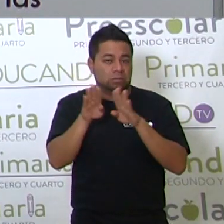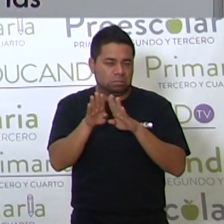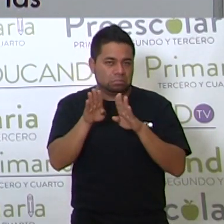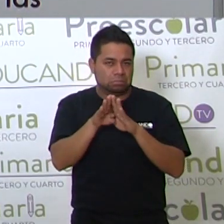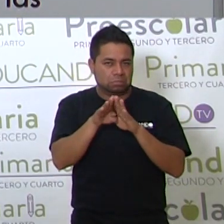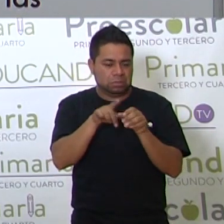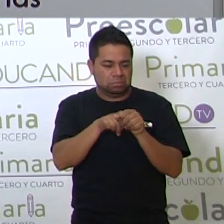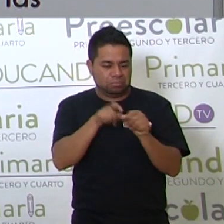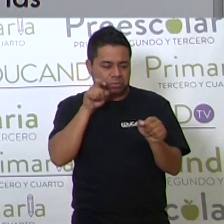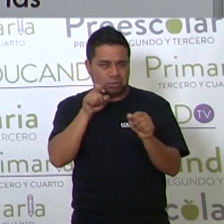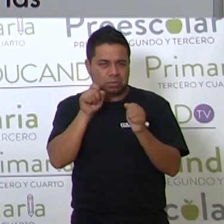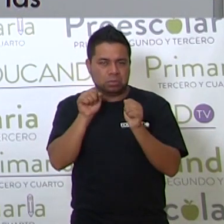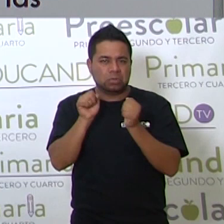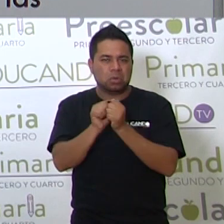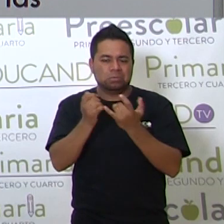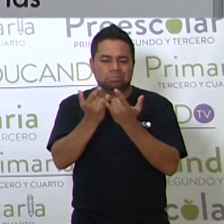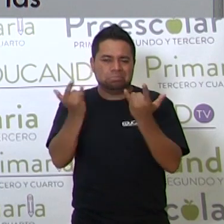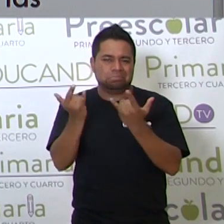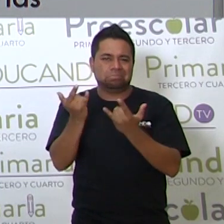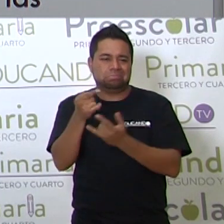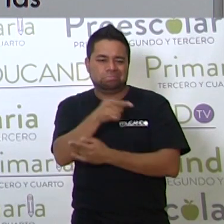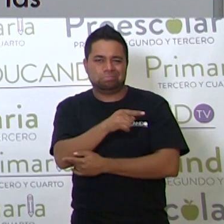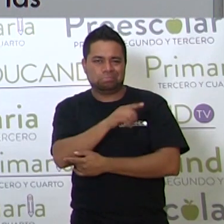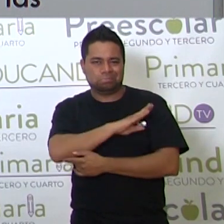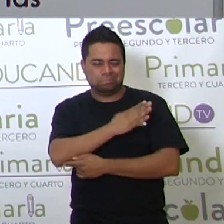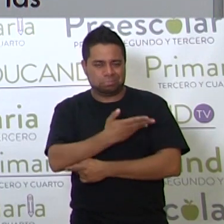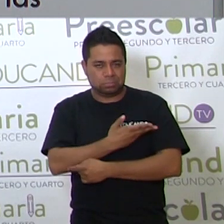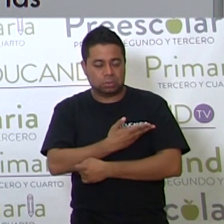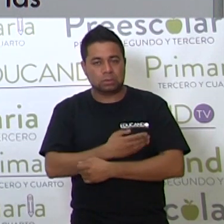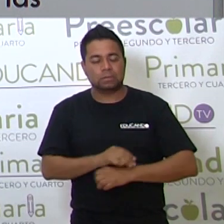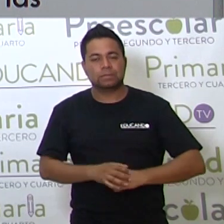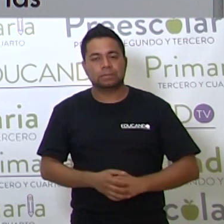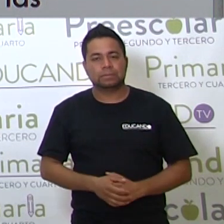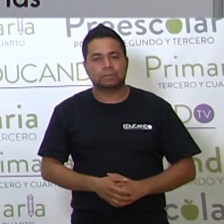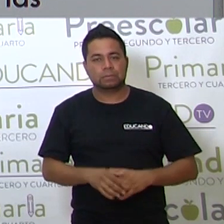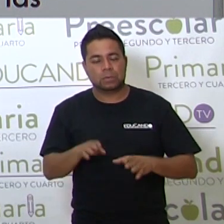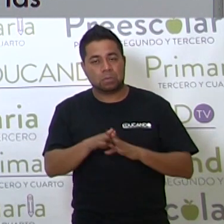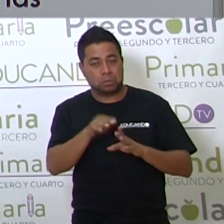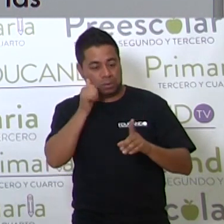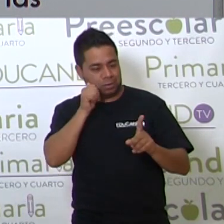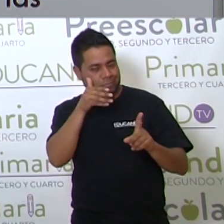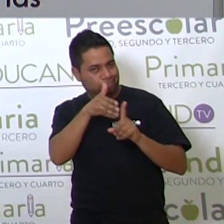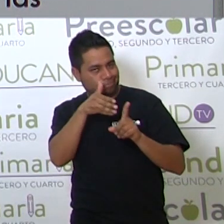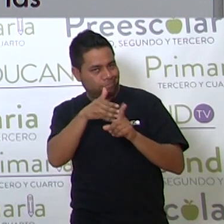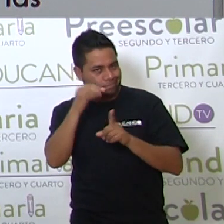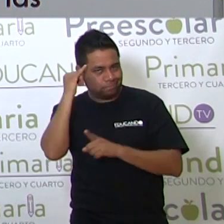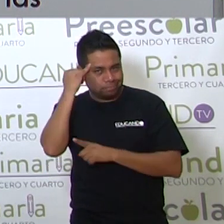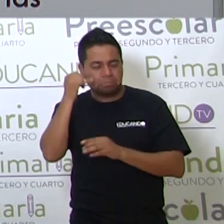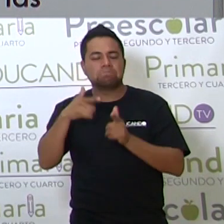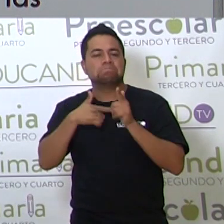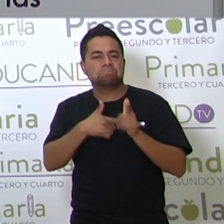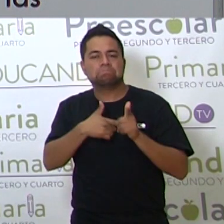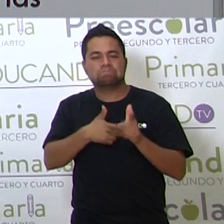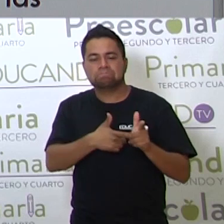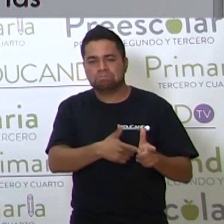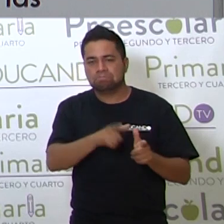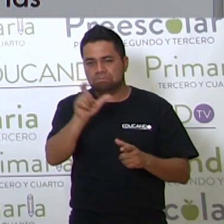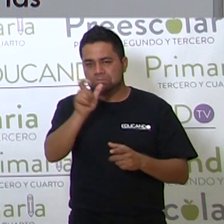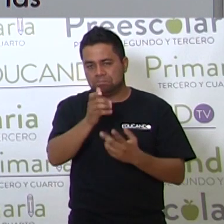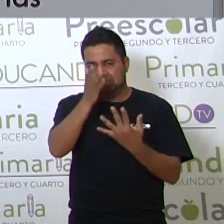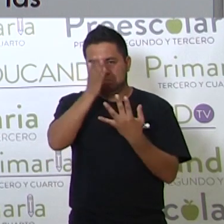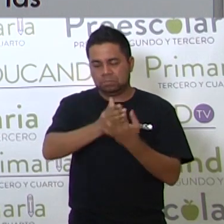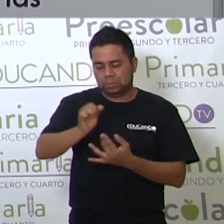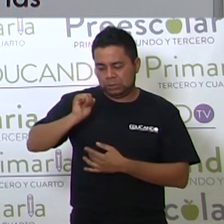de su pasado colonial. Esta preferencia de elementos indígenas continuó hasta mitades del